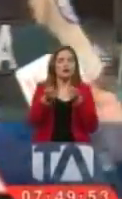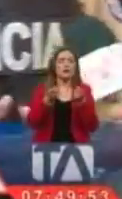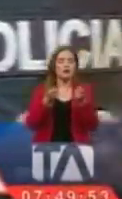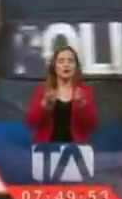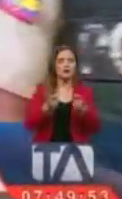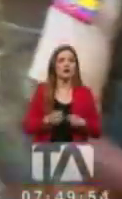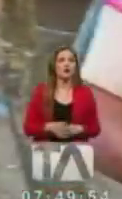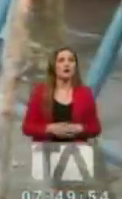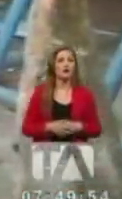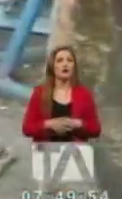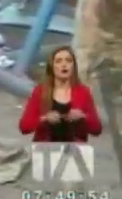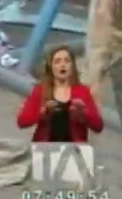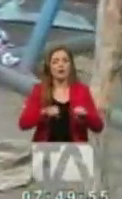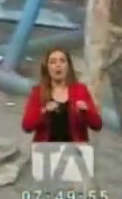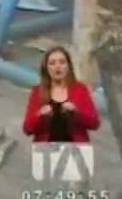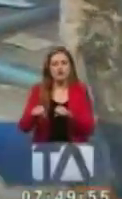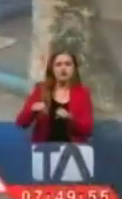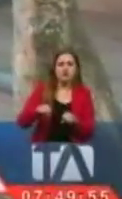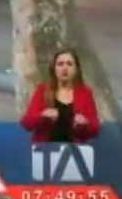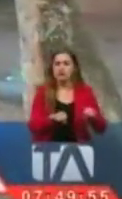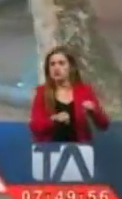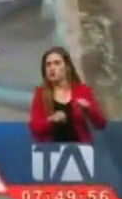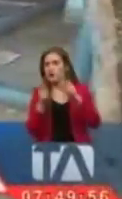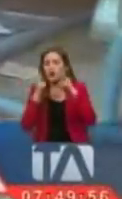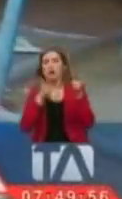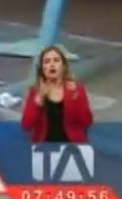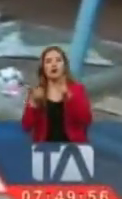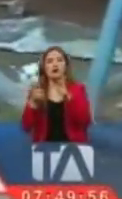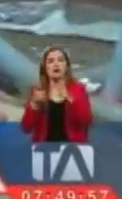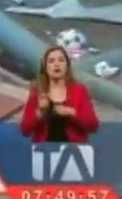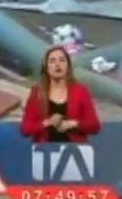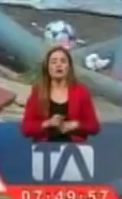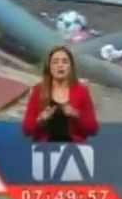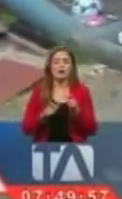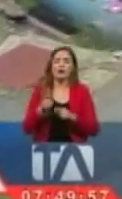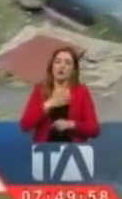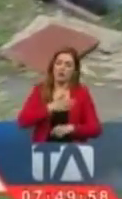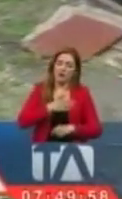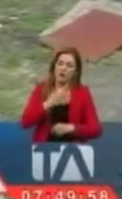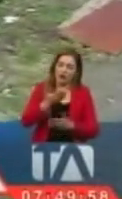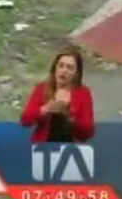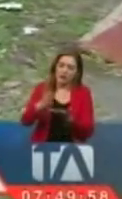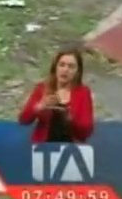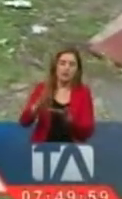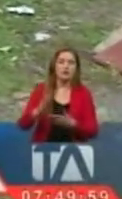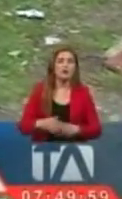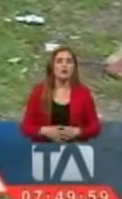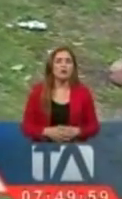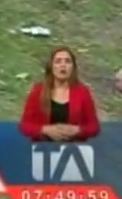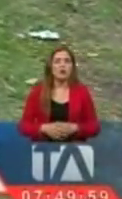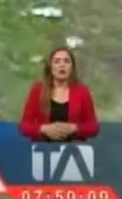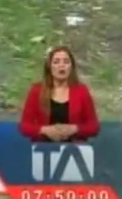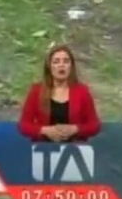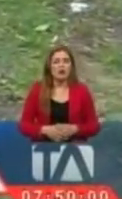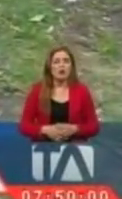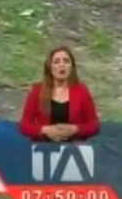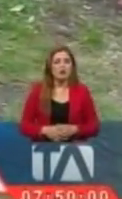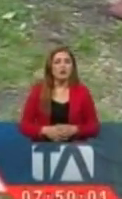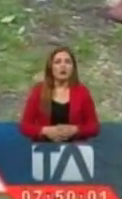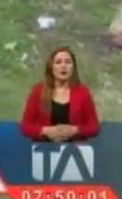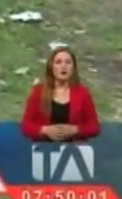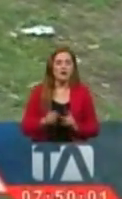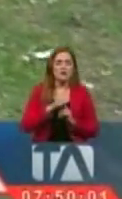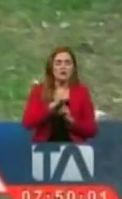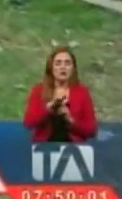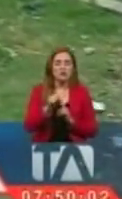las fotos de nuestro sector para poderle retirar a estas personas que de pronto pueden causar alguna